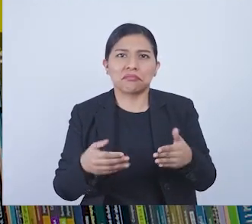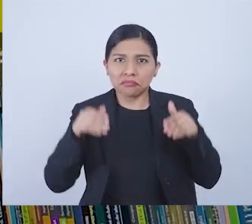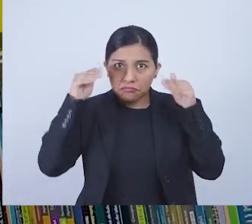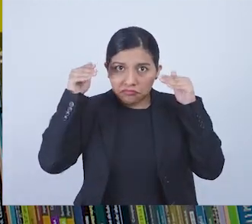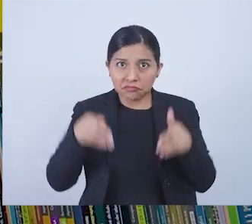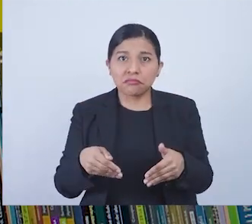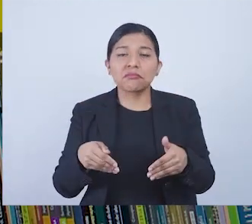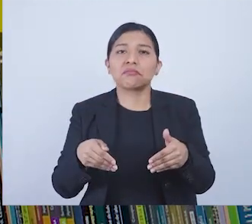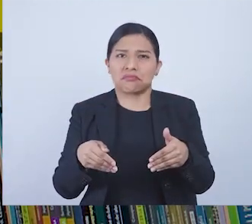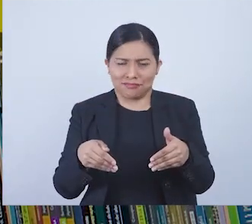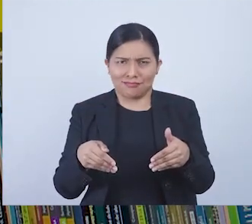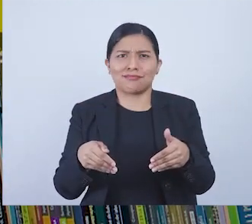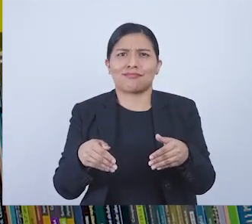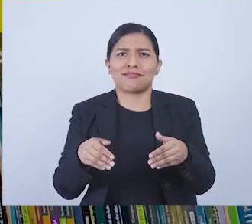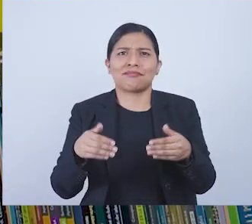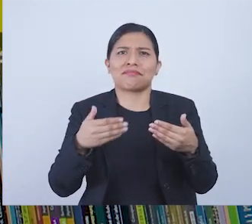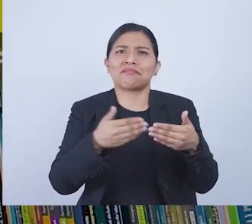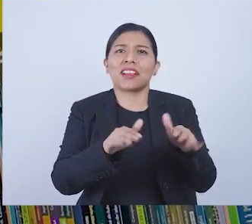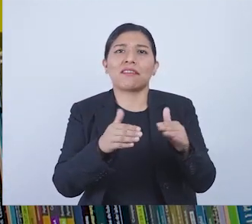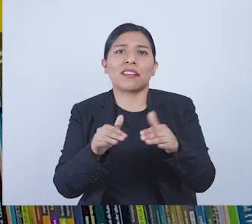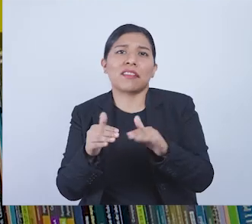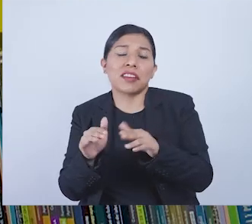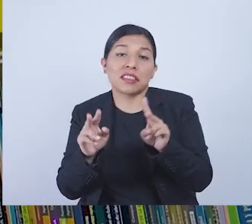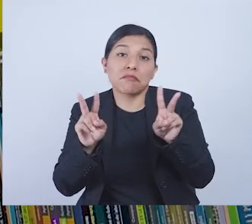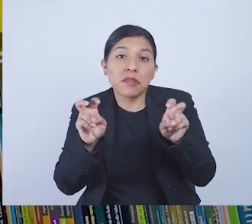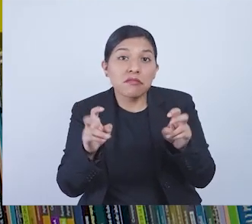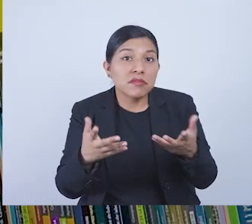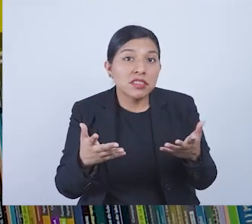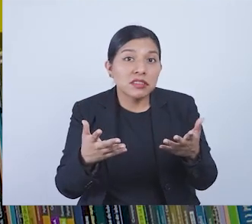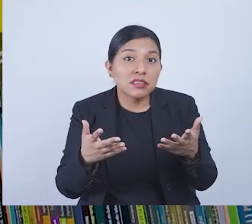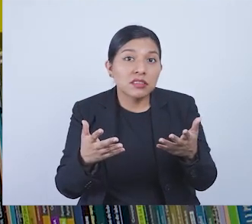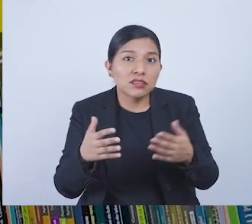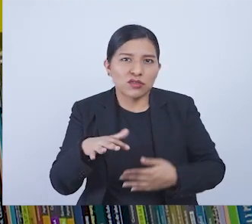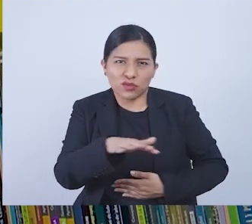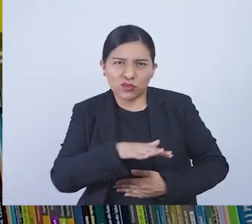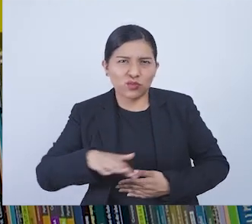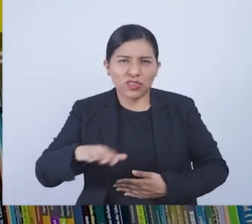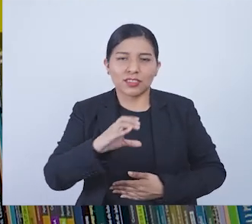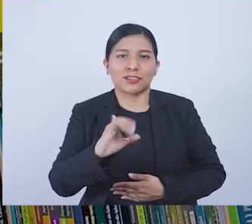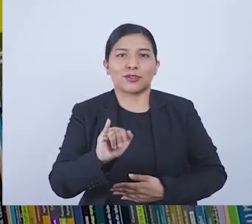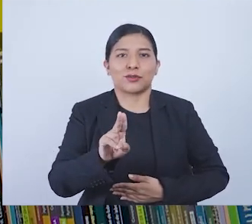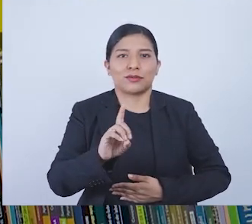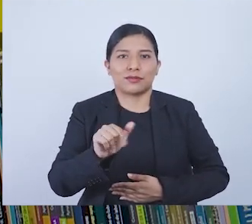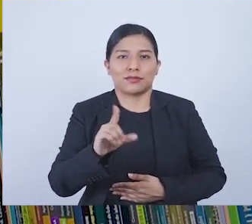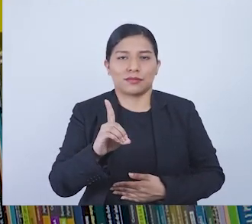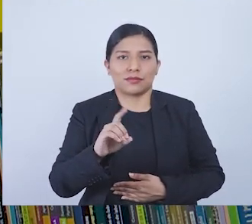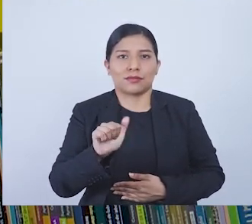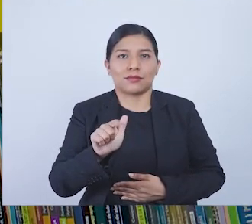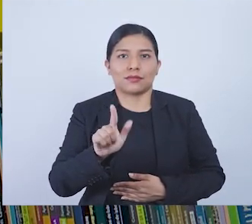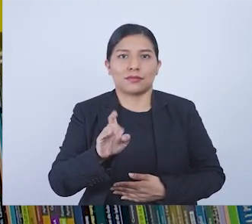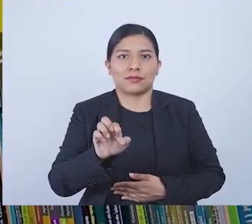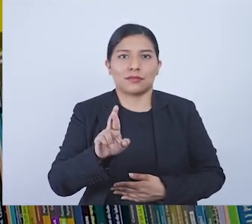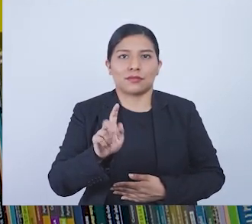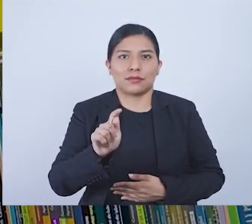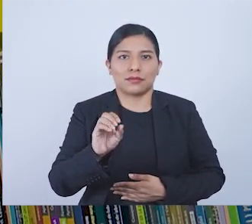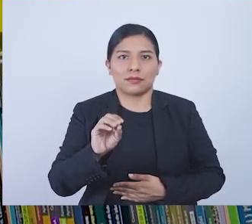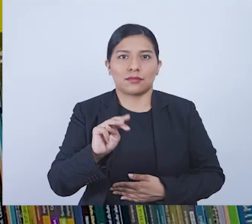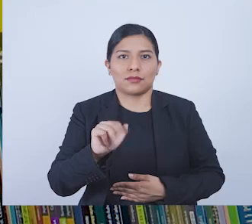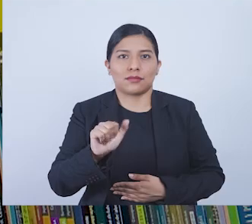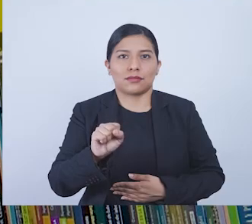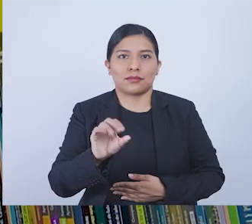concentrar todas las normales en lo que llamaron Ciudad Normal Alberto Maferrer. Eso fue pues